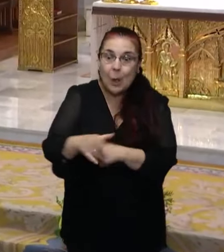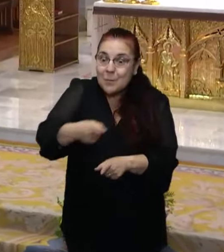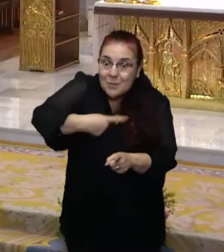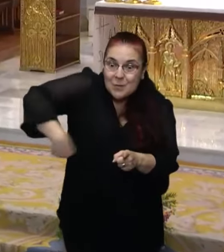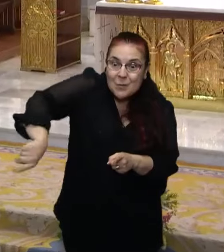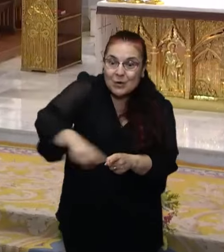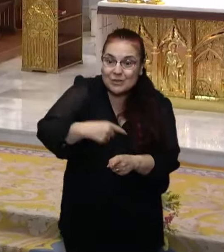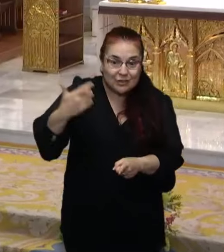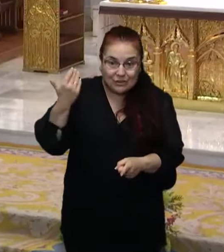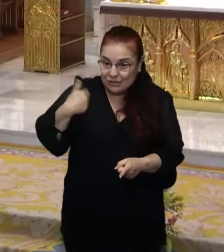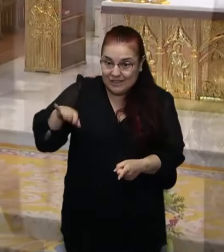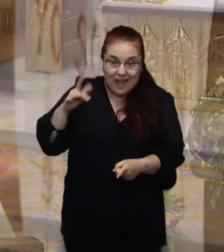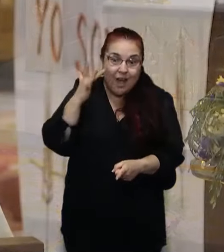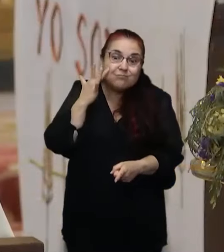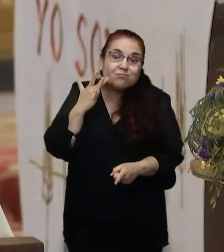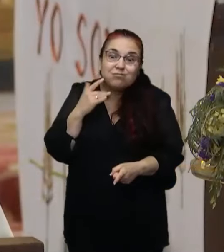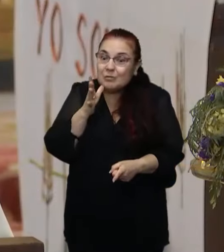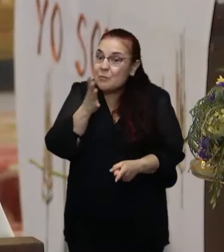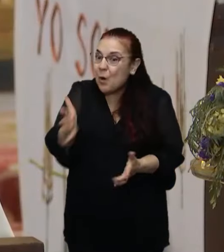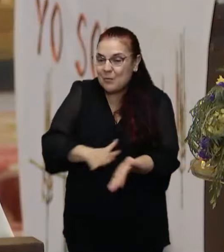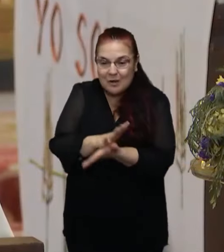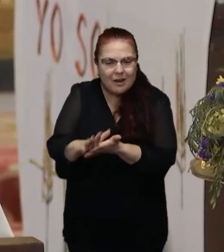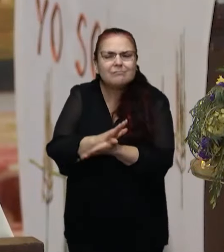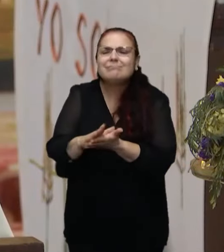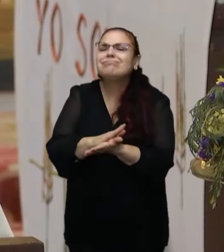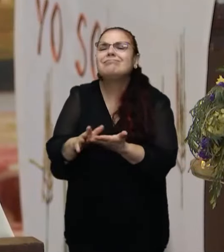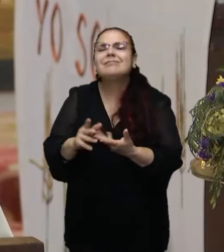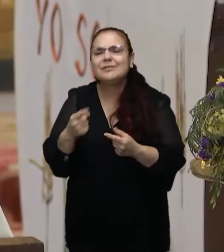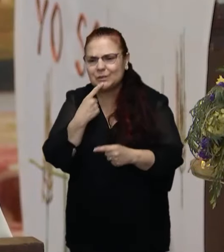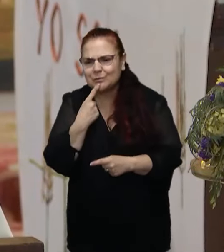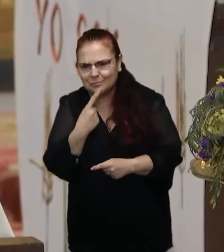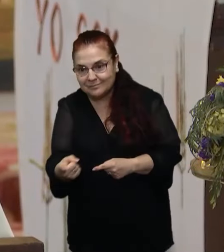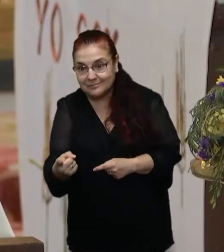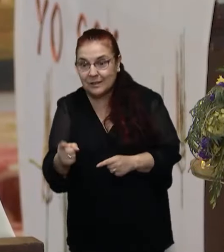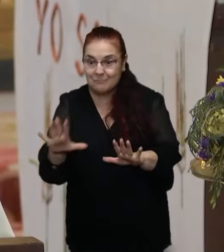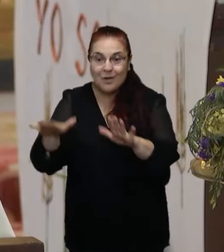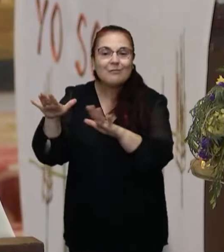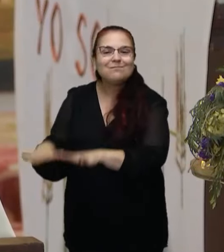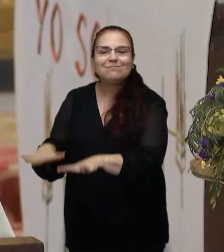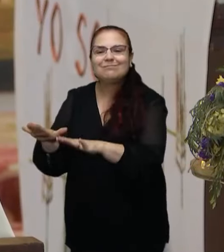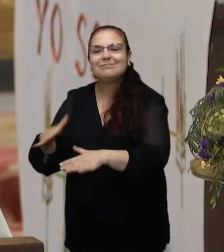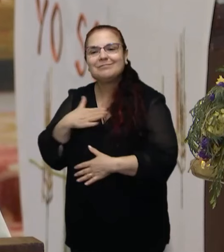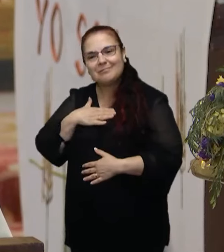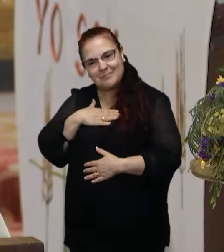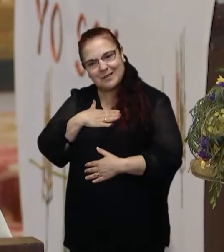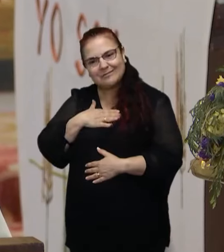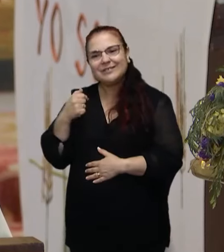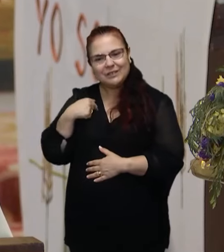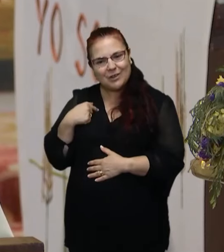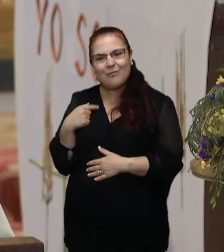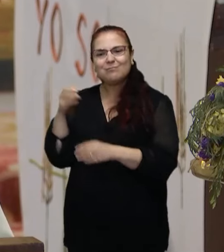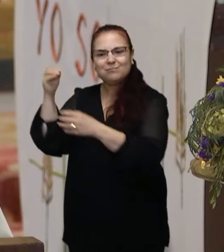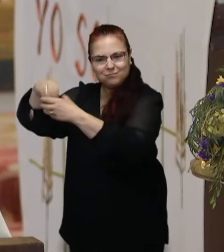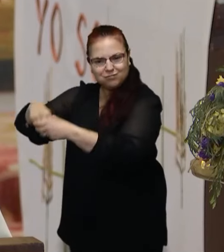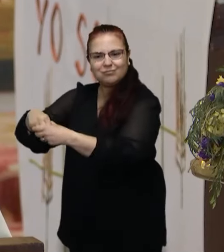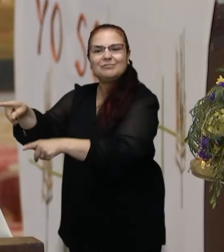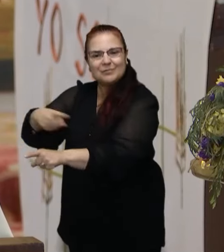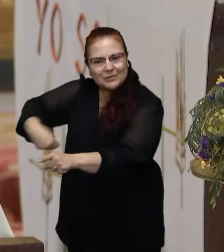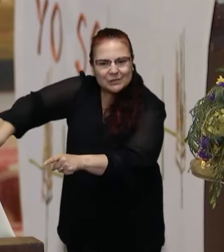Vosotros ya estáis limpios por las palabras que os he hablado. Permaneced en mí y yo en